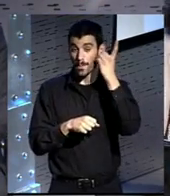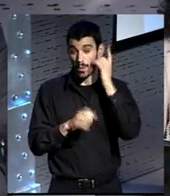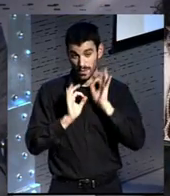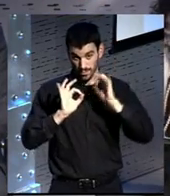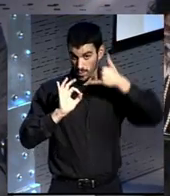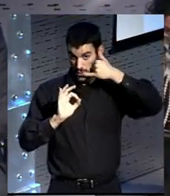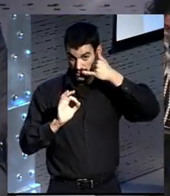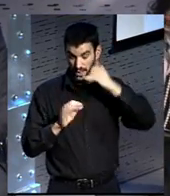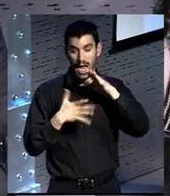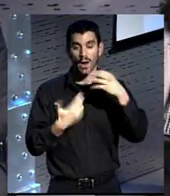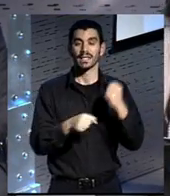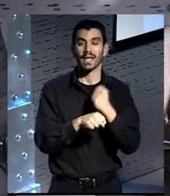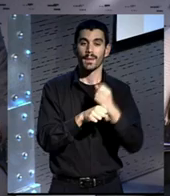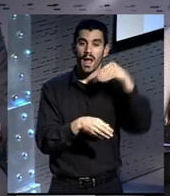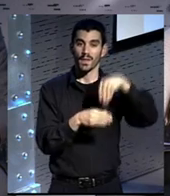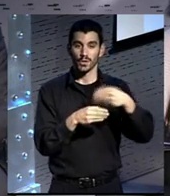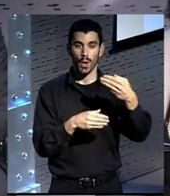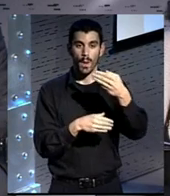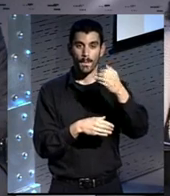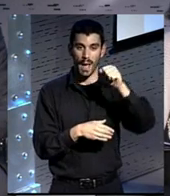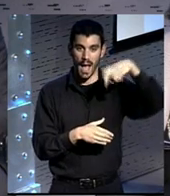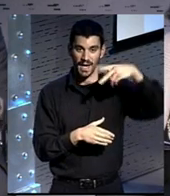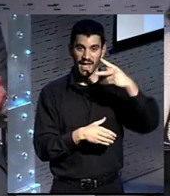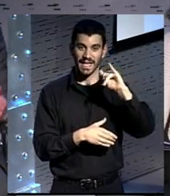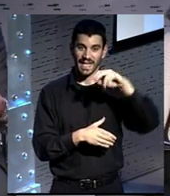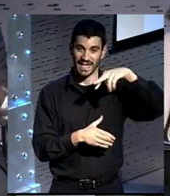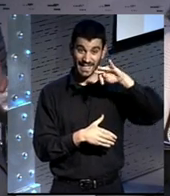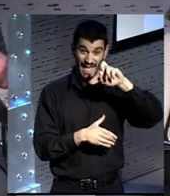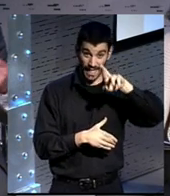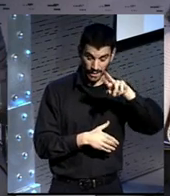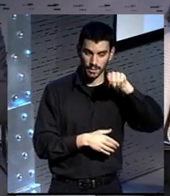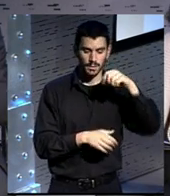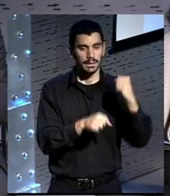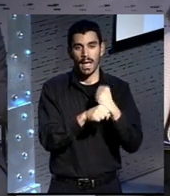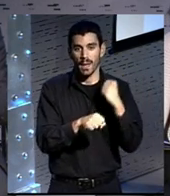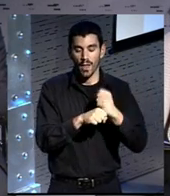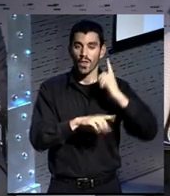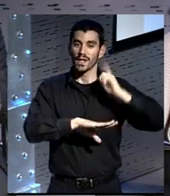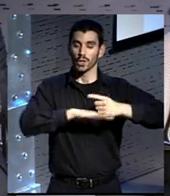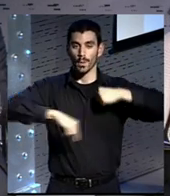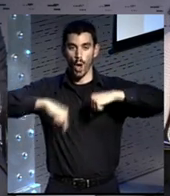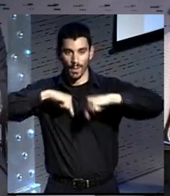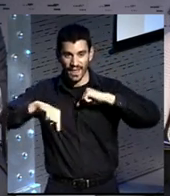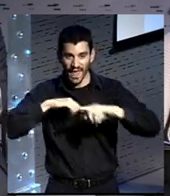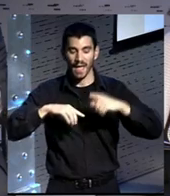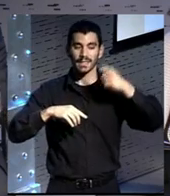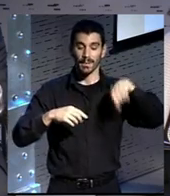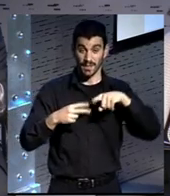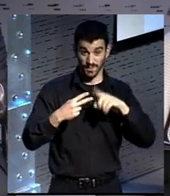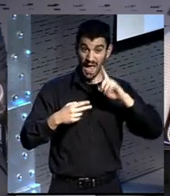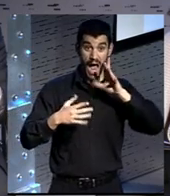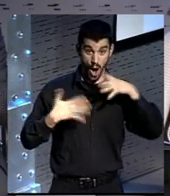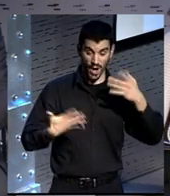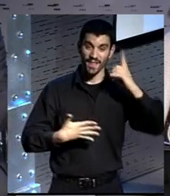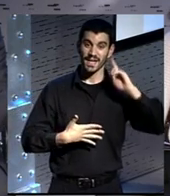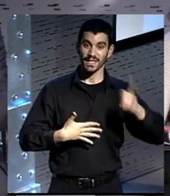para Bankinter, donde ha ocupado diferentes cargos de responsabilidad, incluyendo director de movilidad. Ahora mismo es el director de innovación del banco, posición